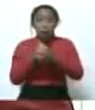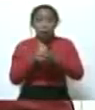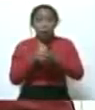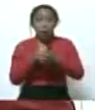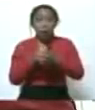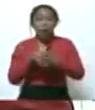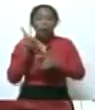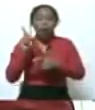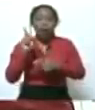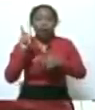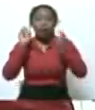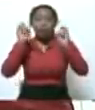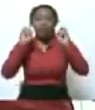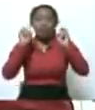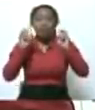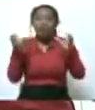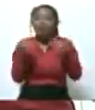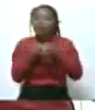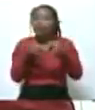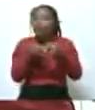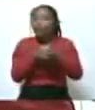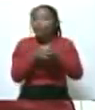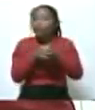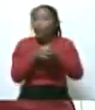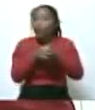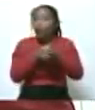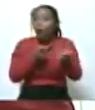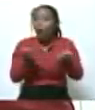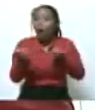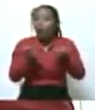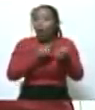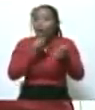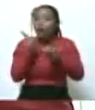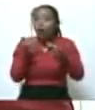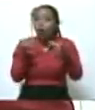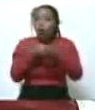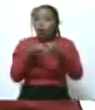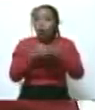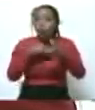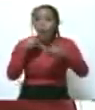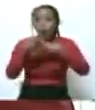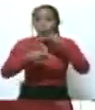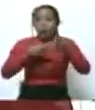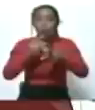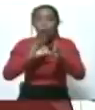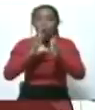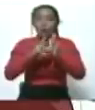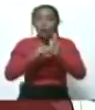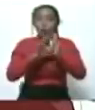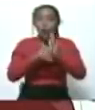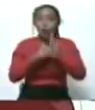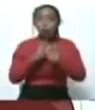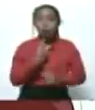un hecho, que el grupo que controla esos partidos roba solo.